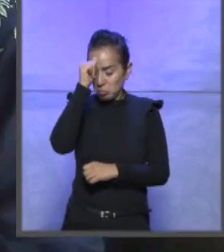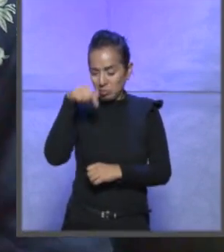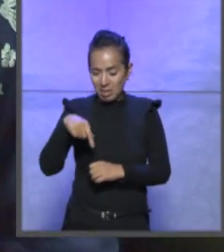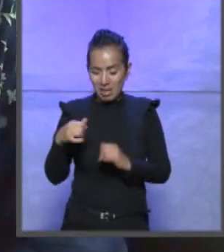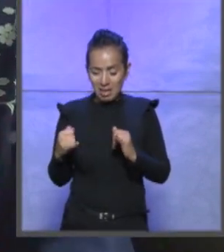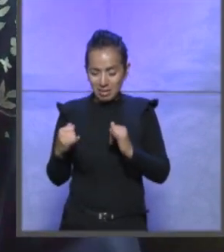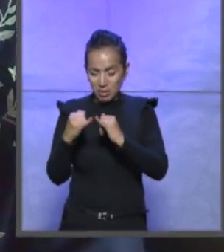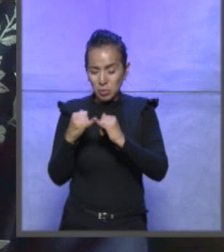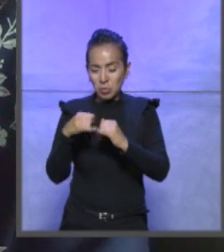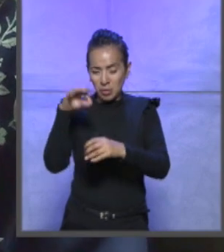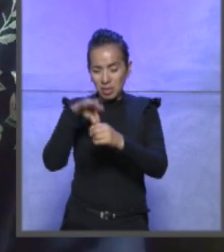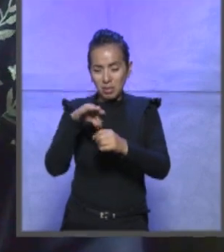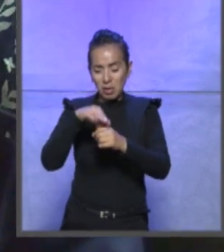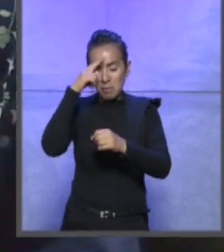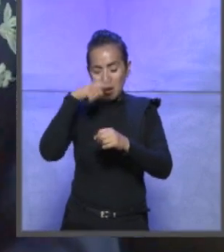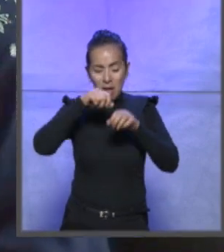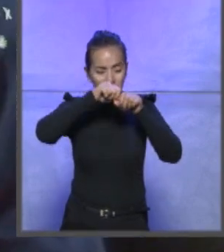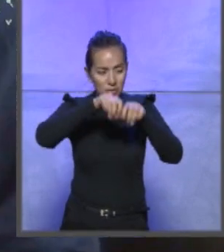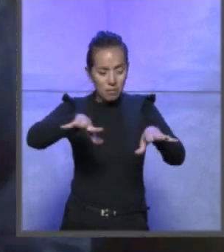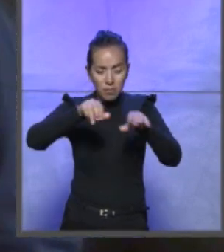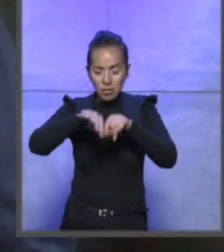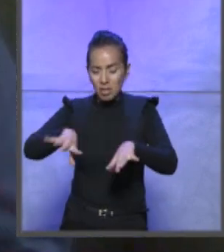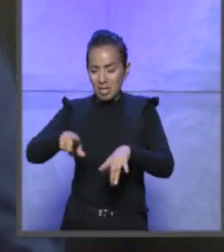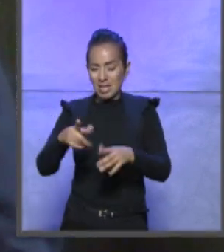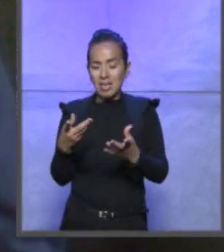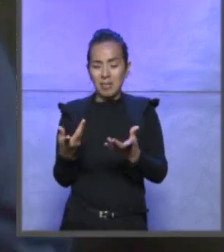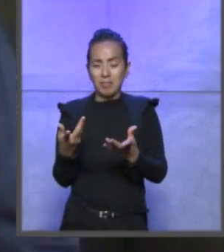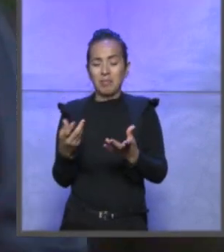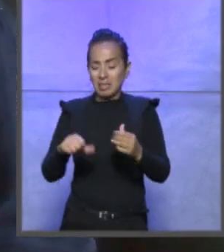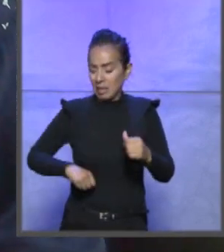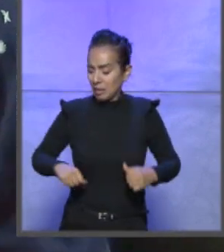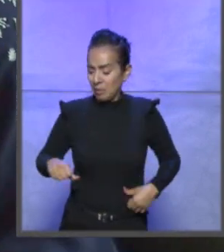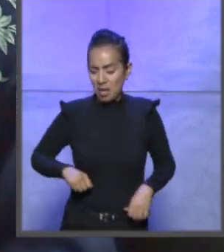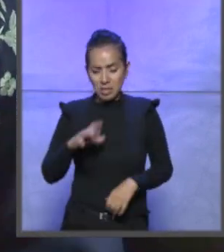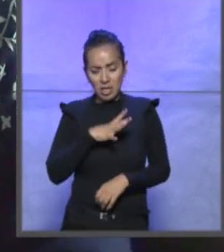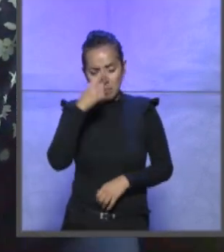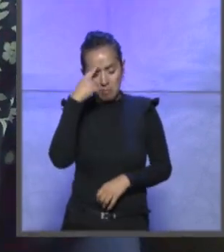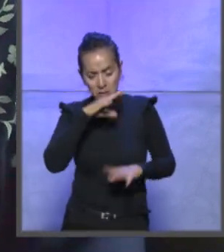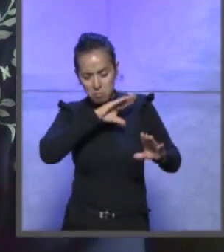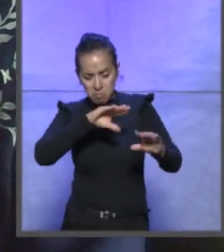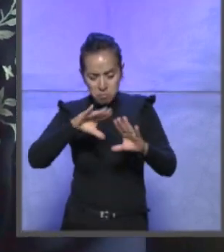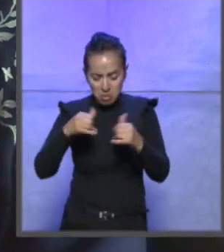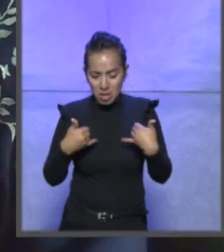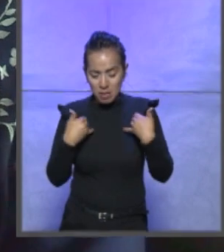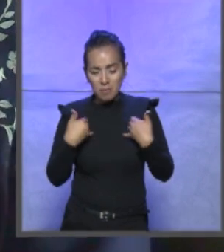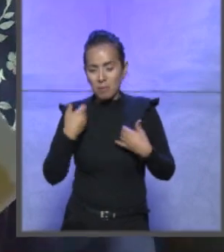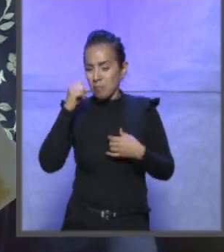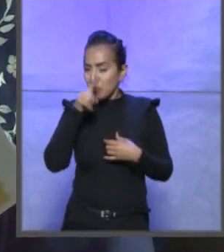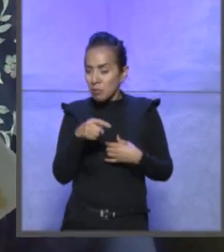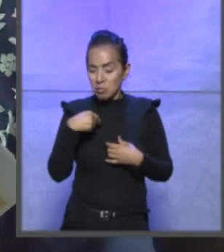Instituto Electoral de difundir las actividades que tenemos para capacitación a jóvenes y el compromiso también de